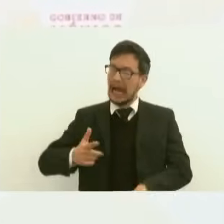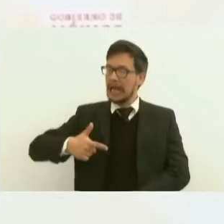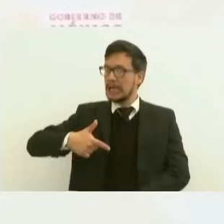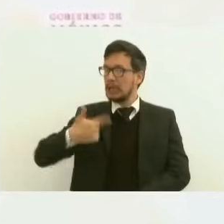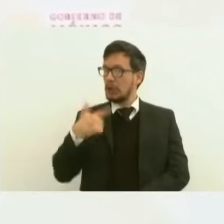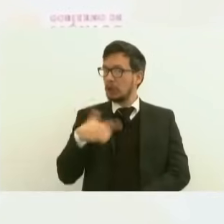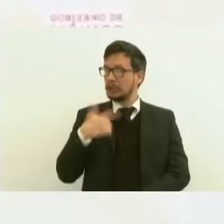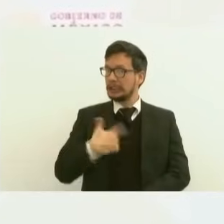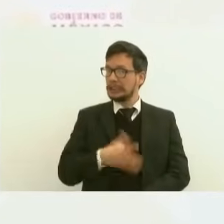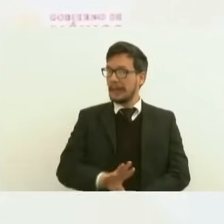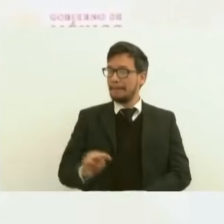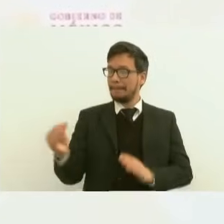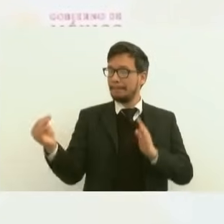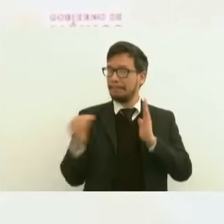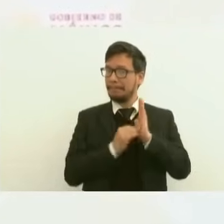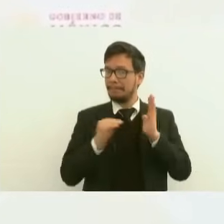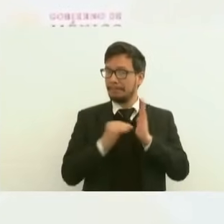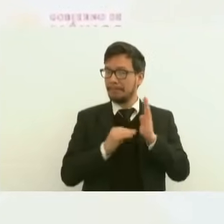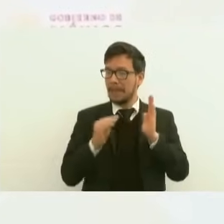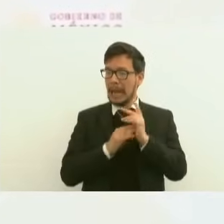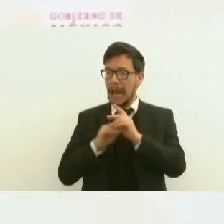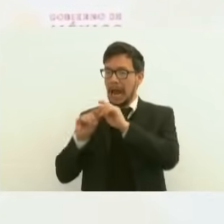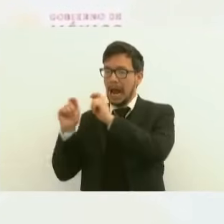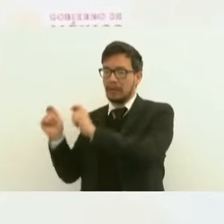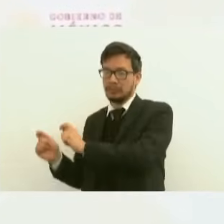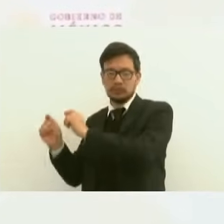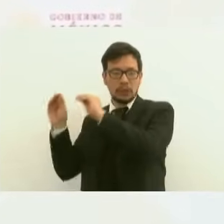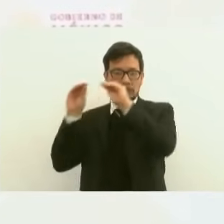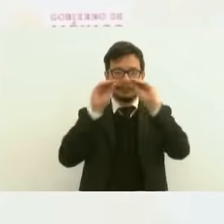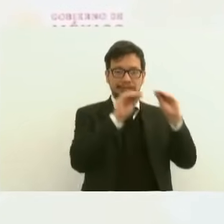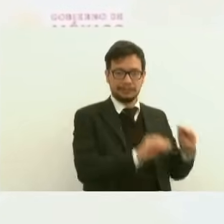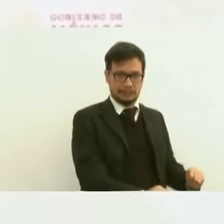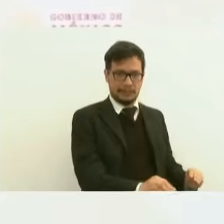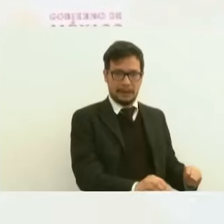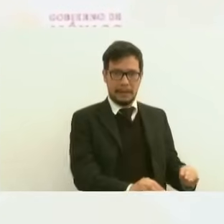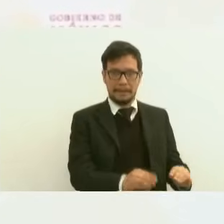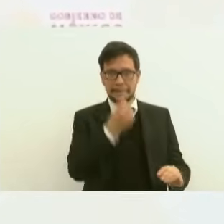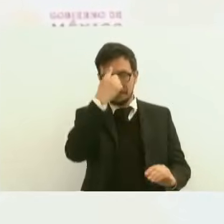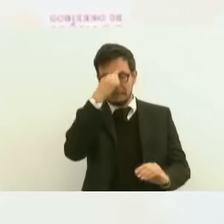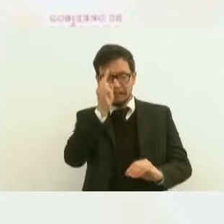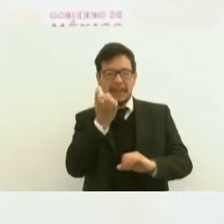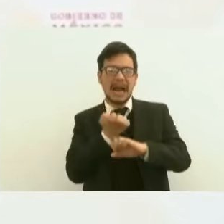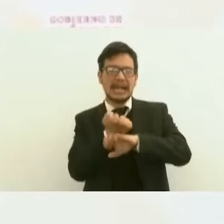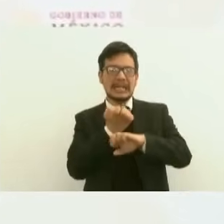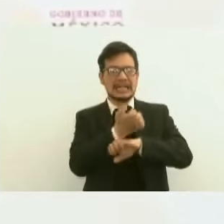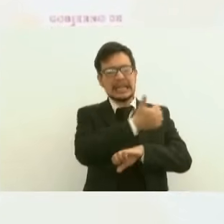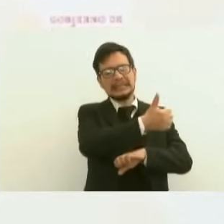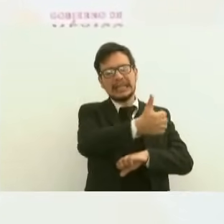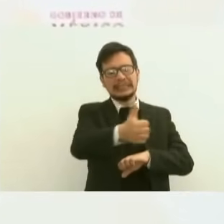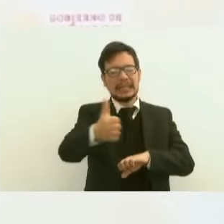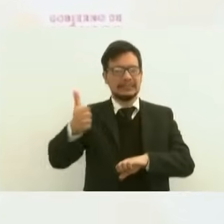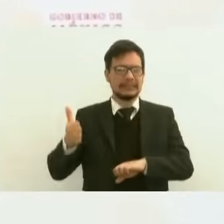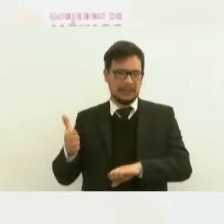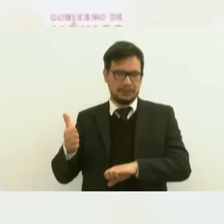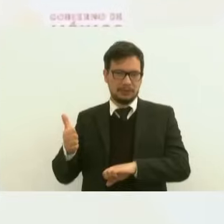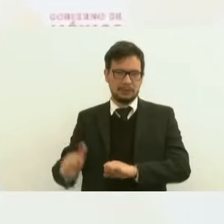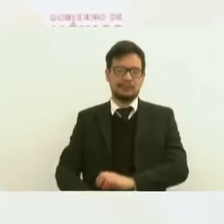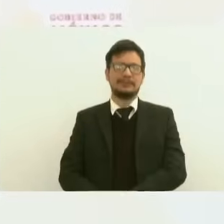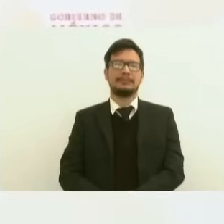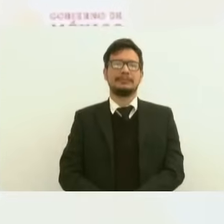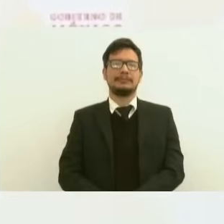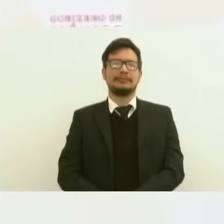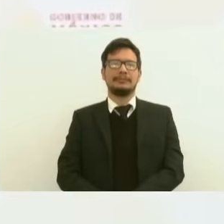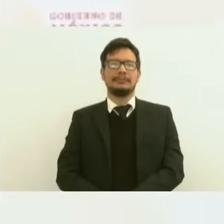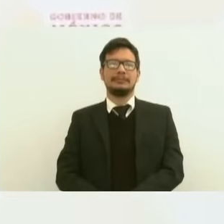12.330 traslados en su administración a solicitud de los estados. También decir